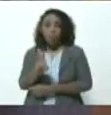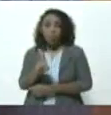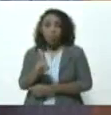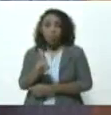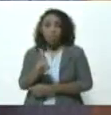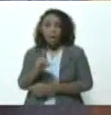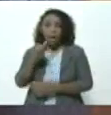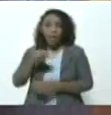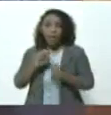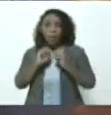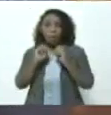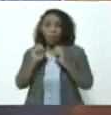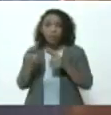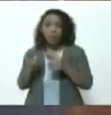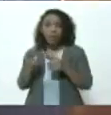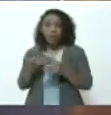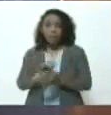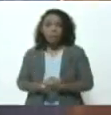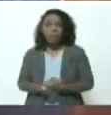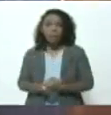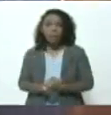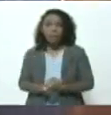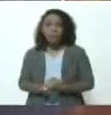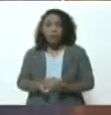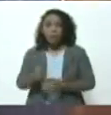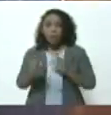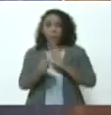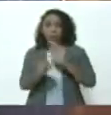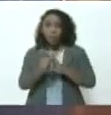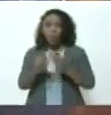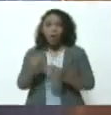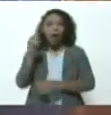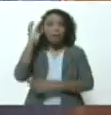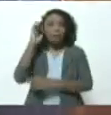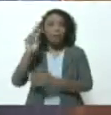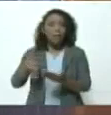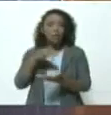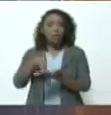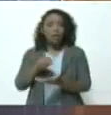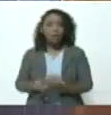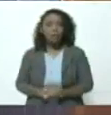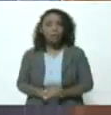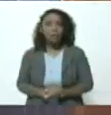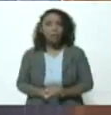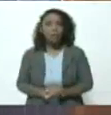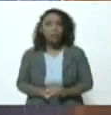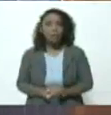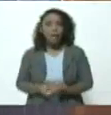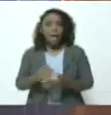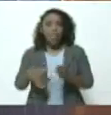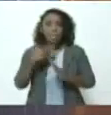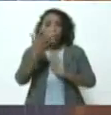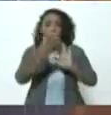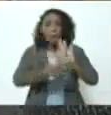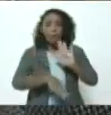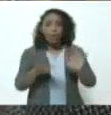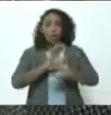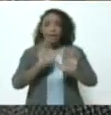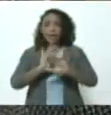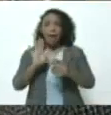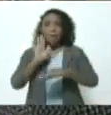pregunta en esta oportunidad de Arolis López, de Prensa Asamblea Nacional. ¿Cómo estás? Después de los capítulos que ya fueron